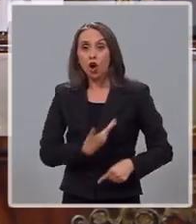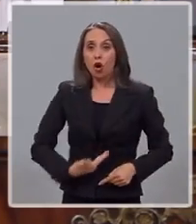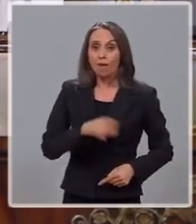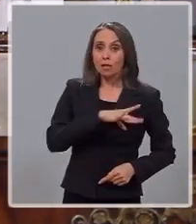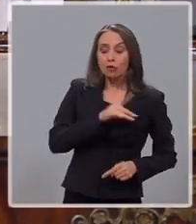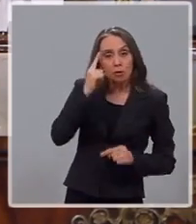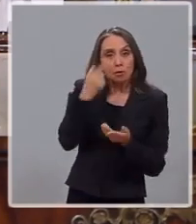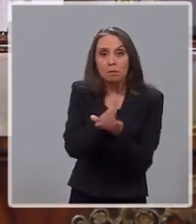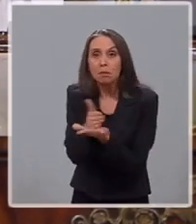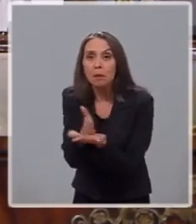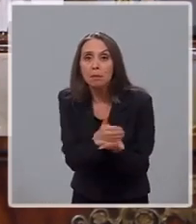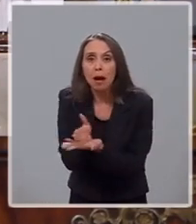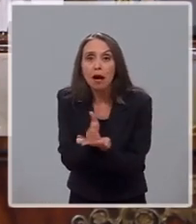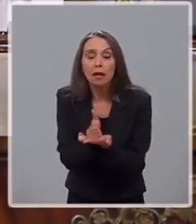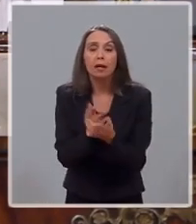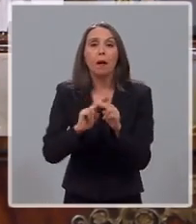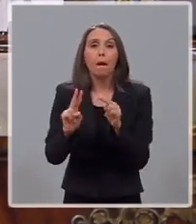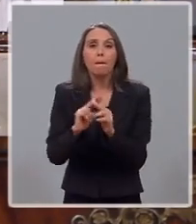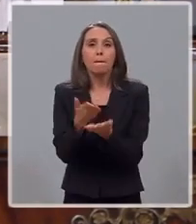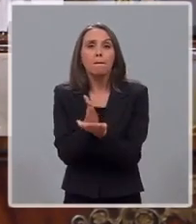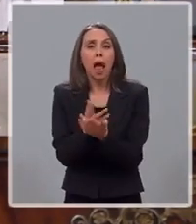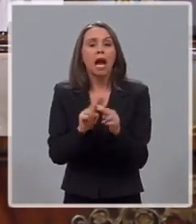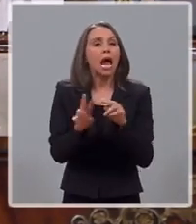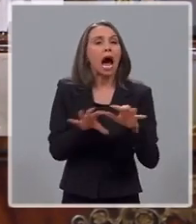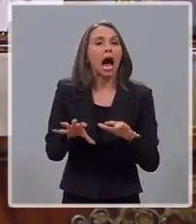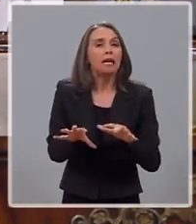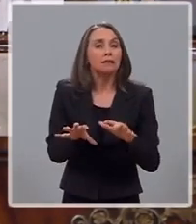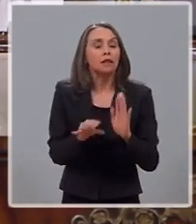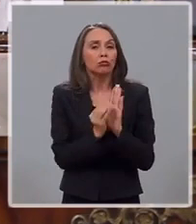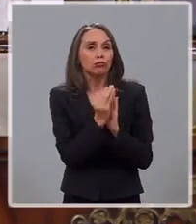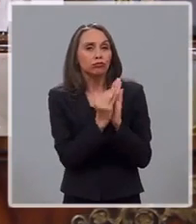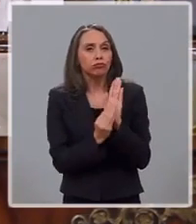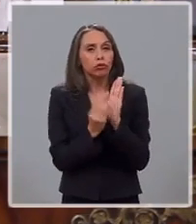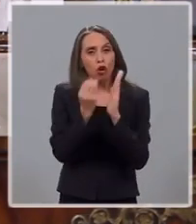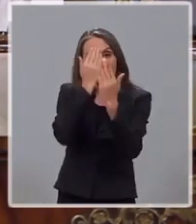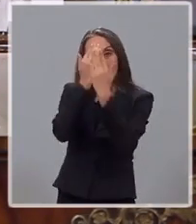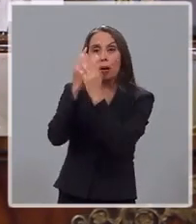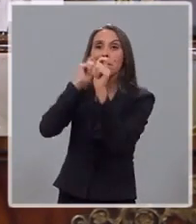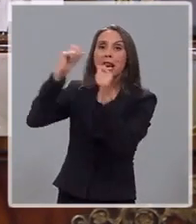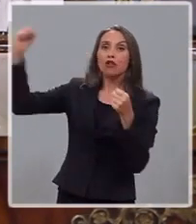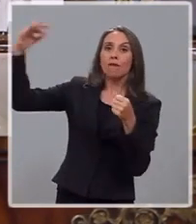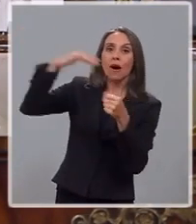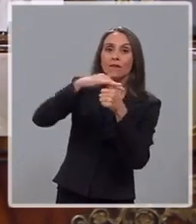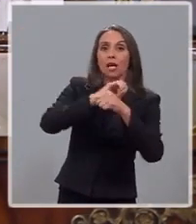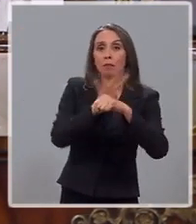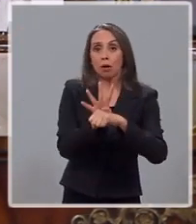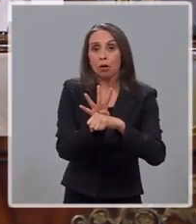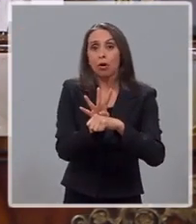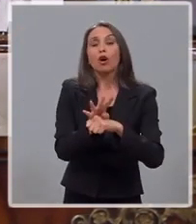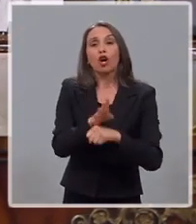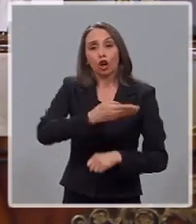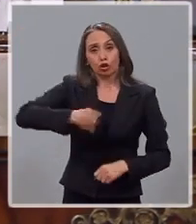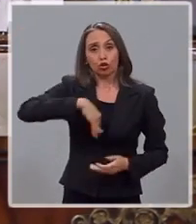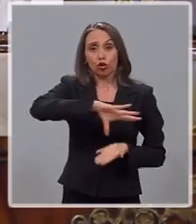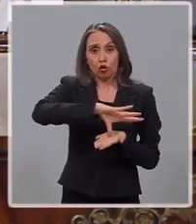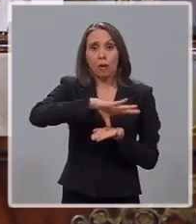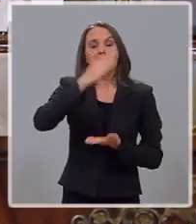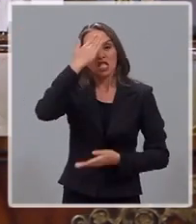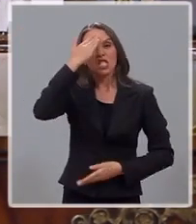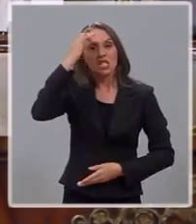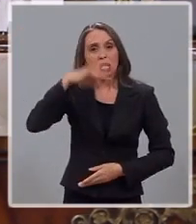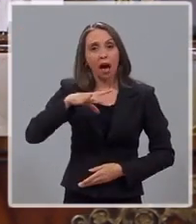a prepararse a elaborar un plan de acción para enfrentar esta amenaza porque estábamos plenamente conscientes